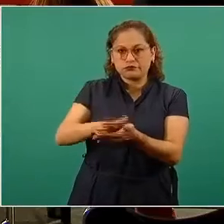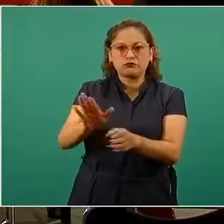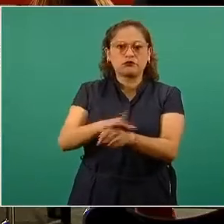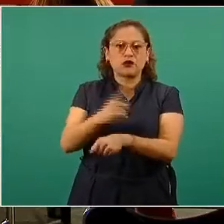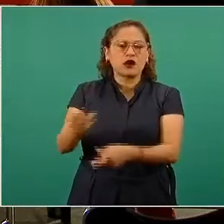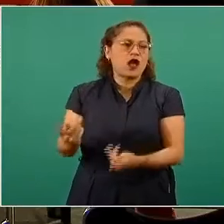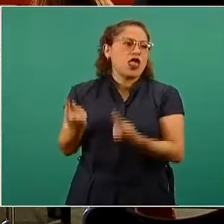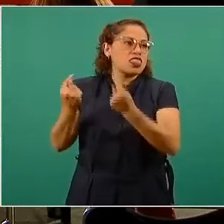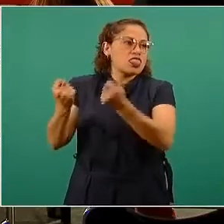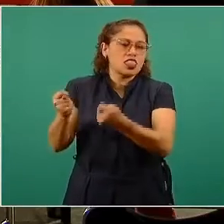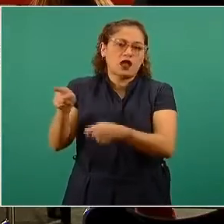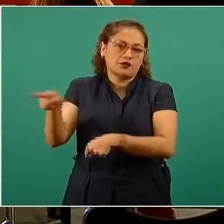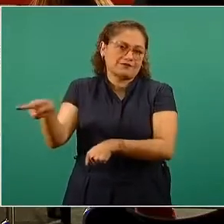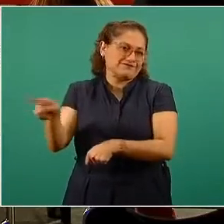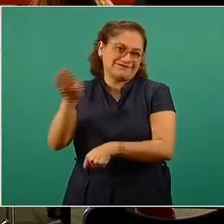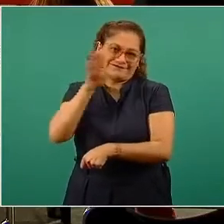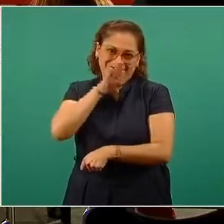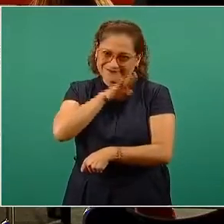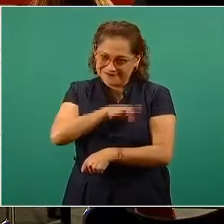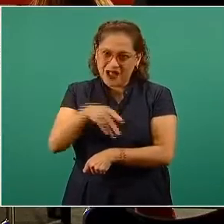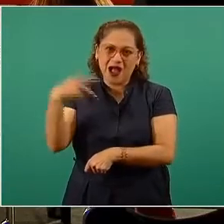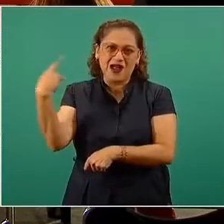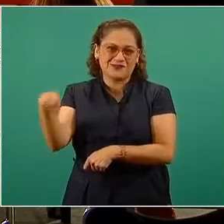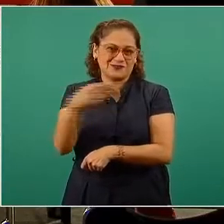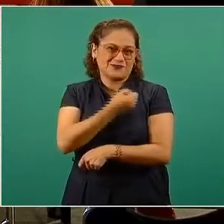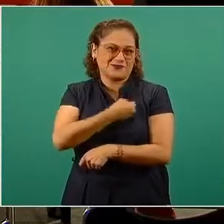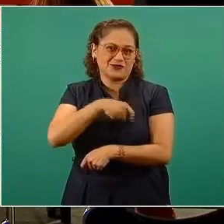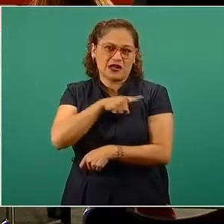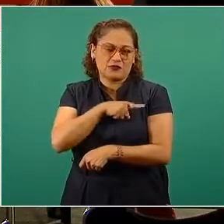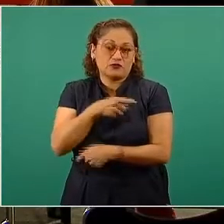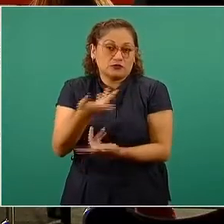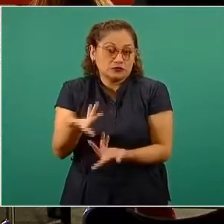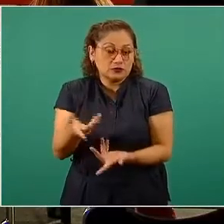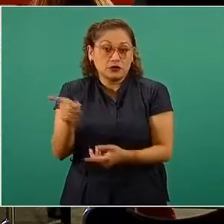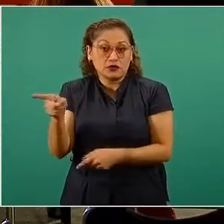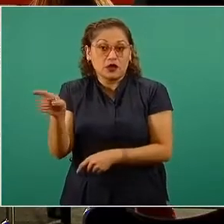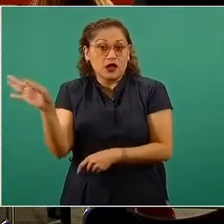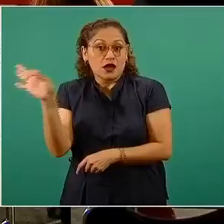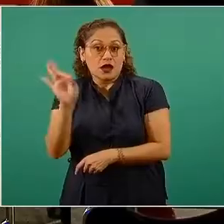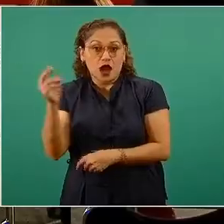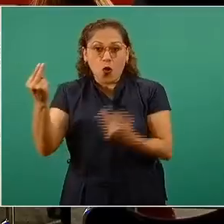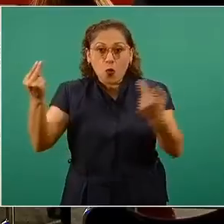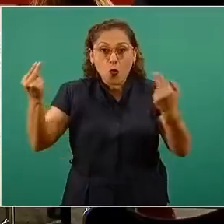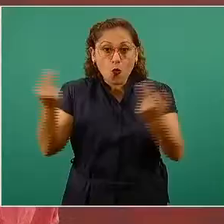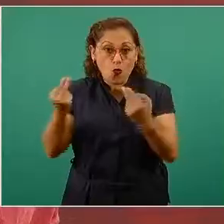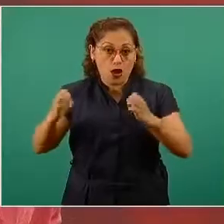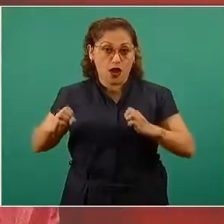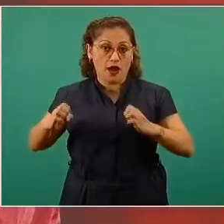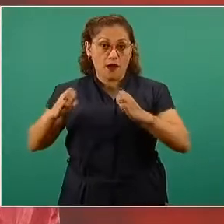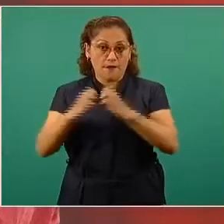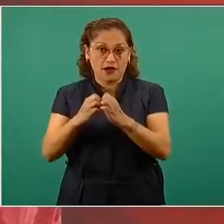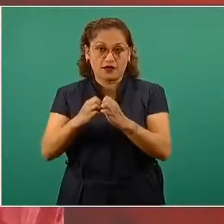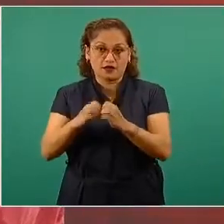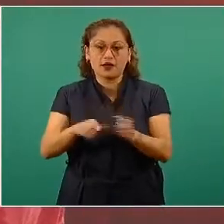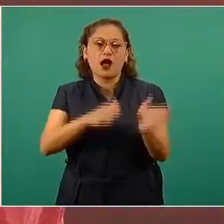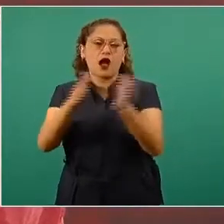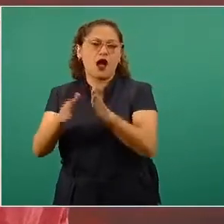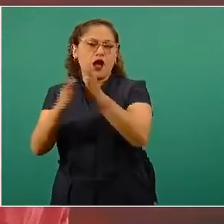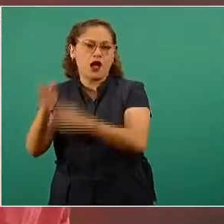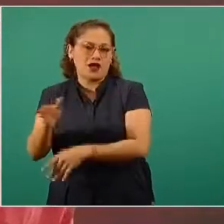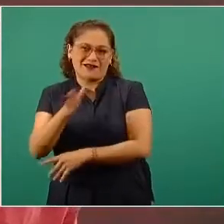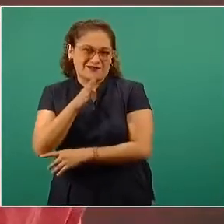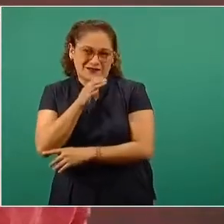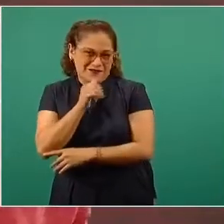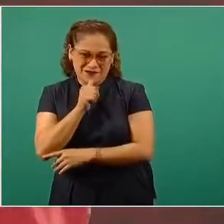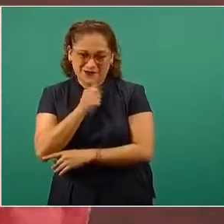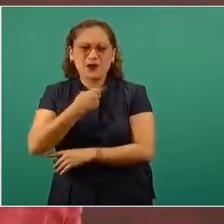sería dañino para las personas que, teniendo una situación que requiere atención pronta o urgente, no se realice. Entonces,